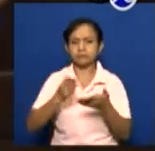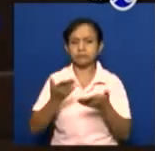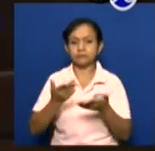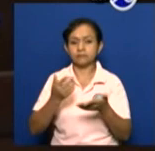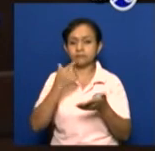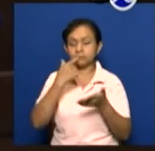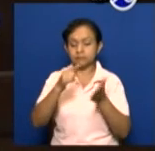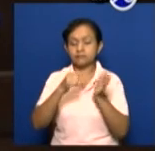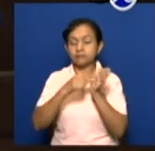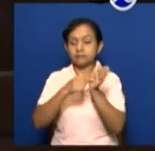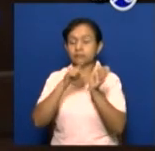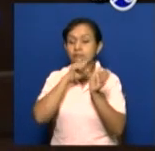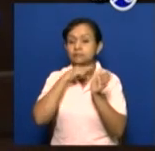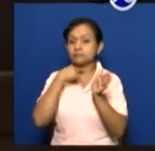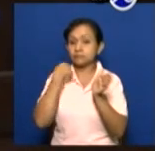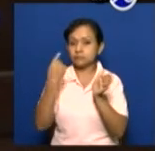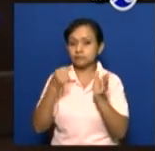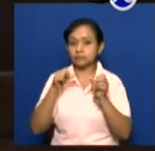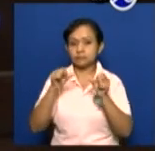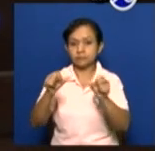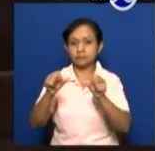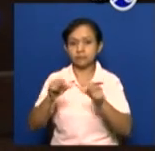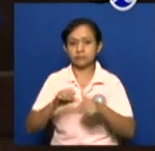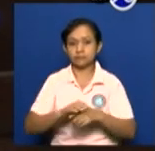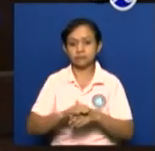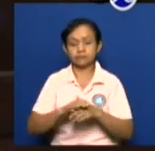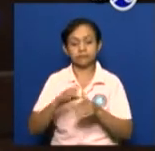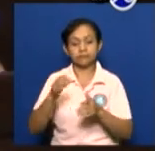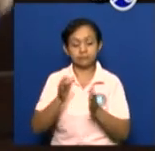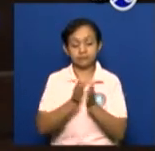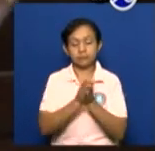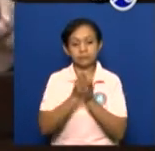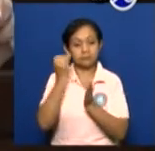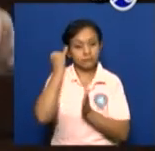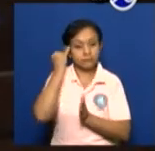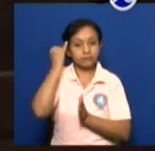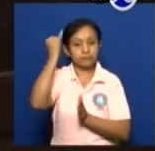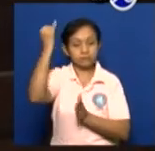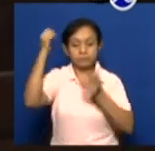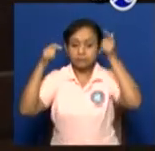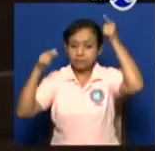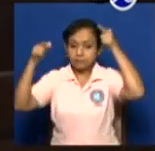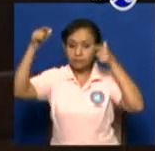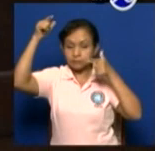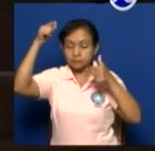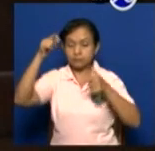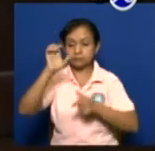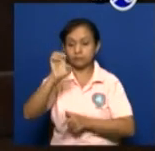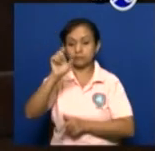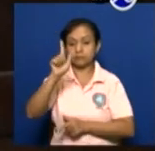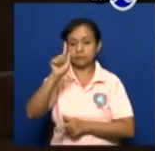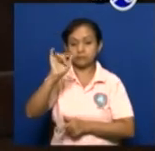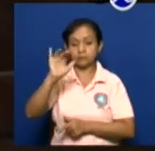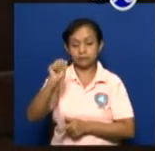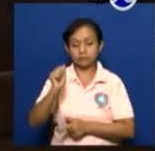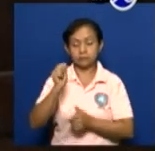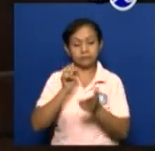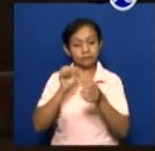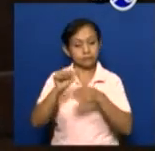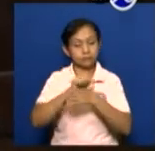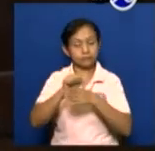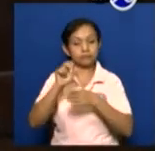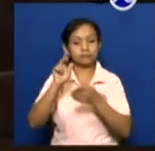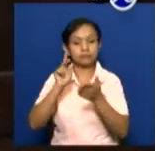conserva plena vigencia. El ideario de Sandino, su ética y su práctica política, su